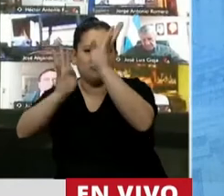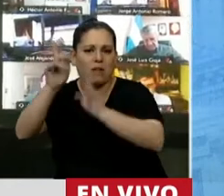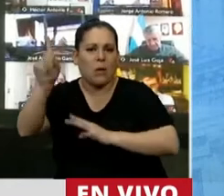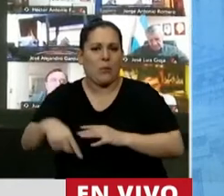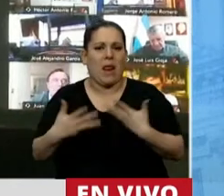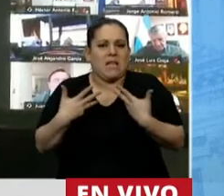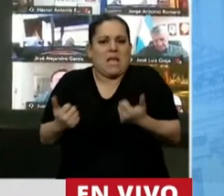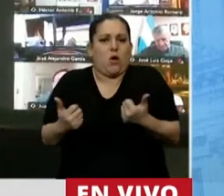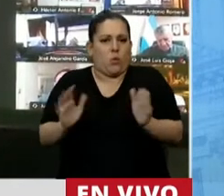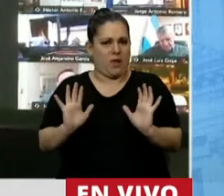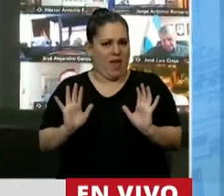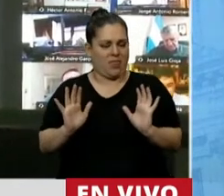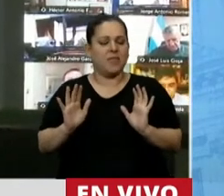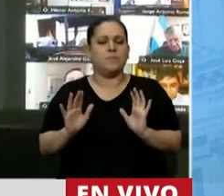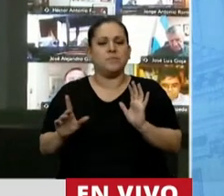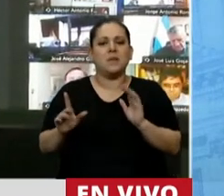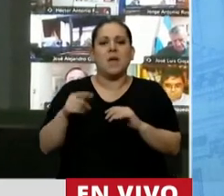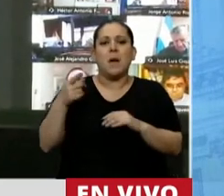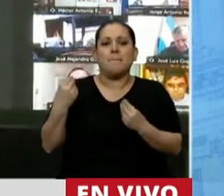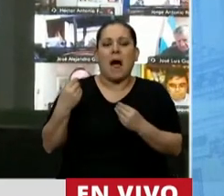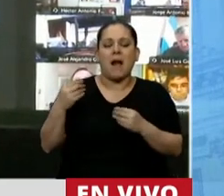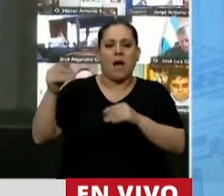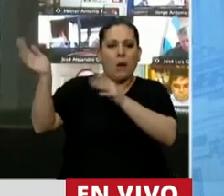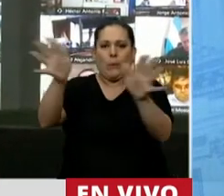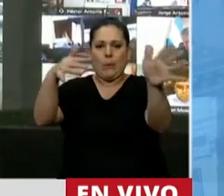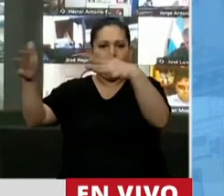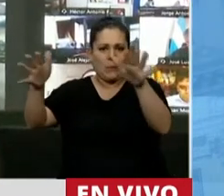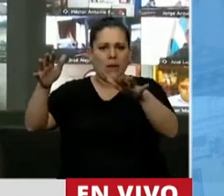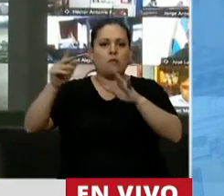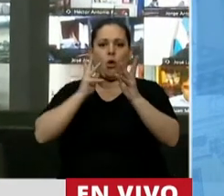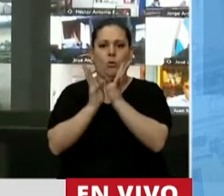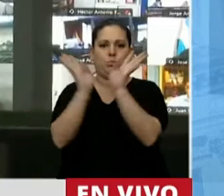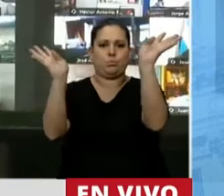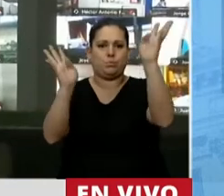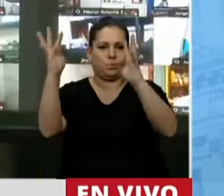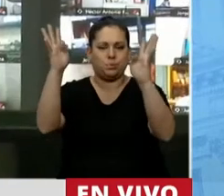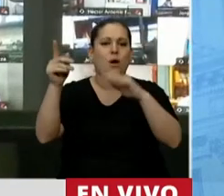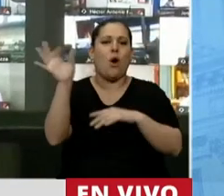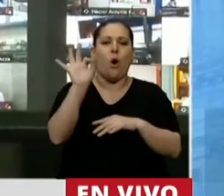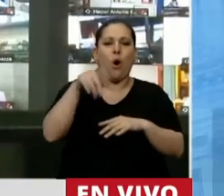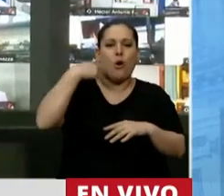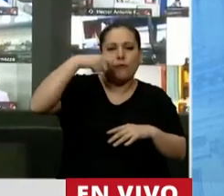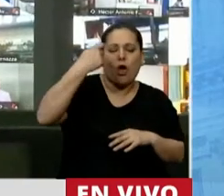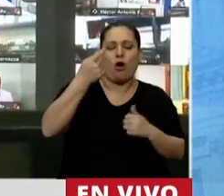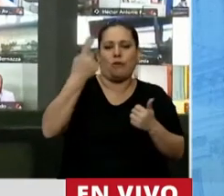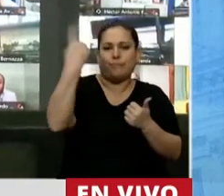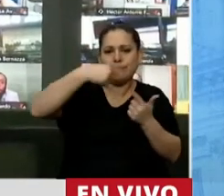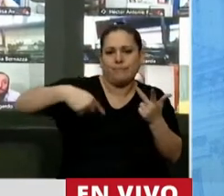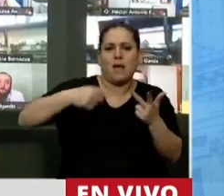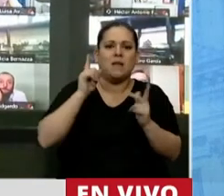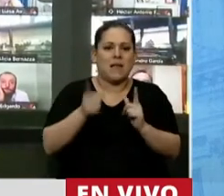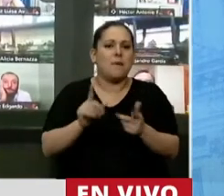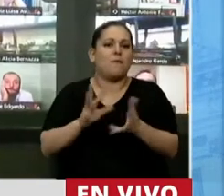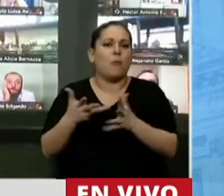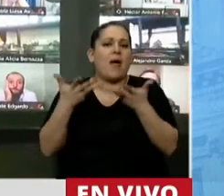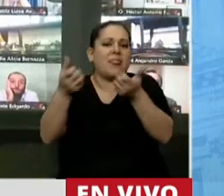Estoy leyendo la ley. Protegen contra la acción del viento o aludes, los que son albergues de especies de flora y fauna, los que están con fines de defensa